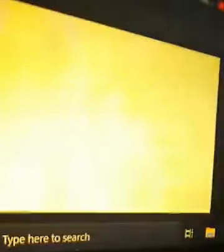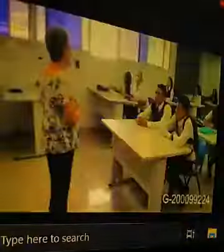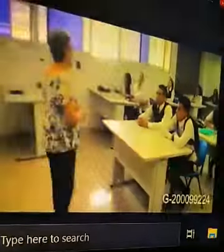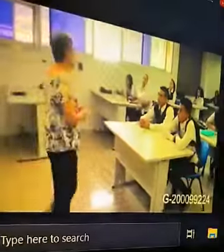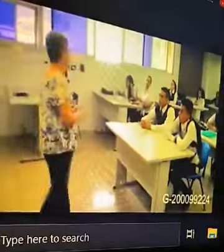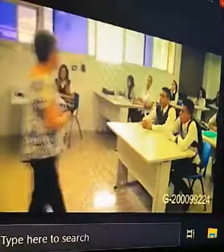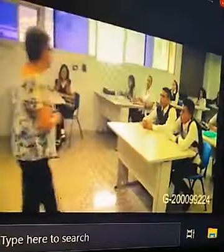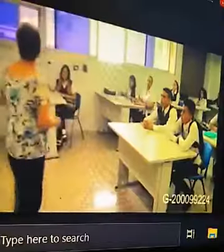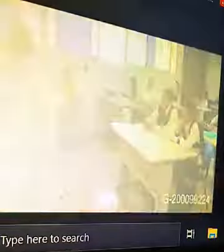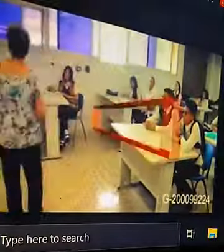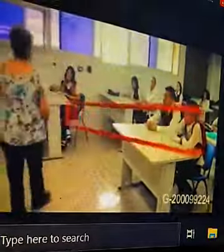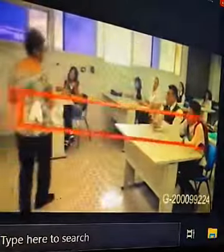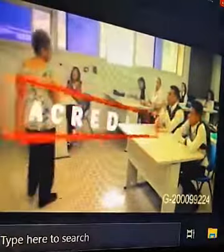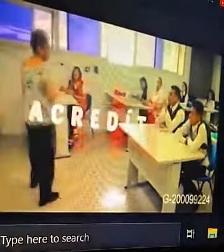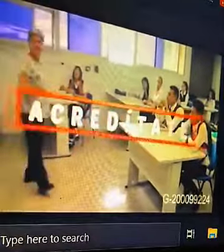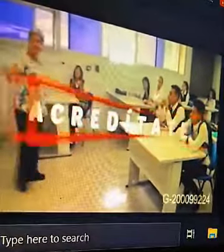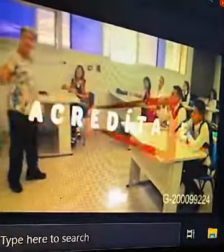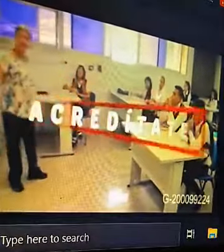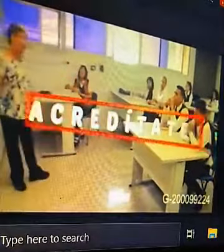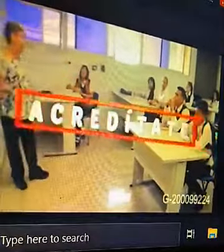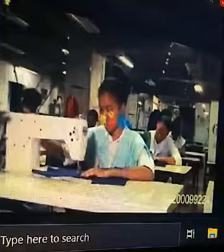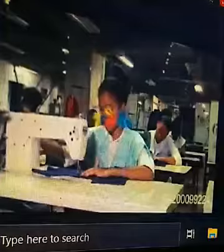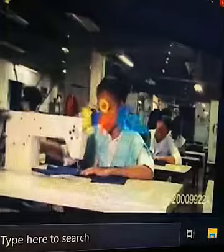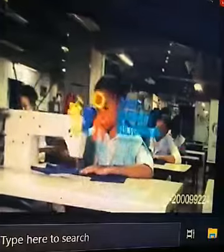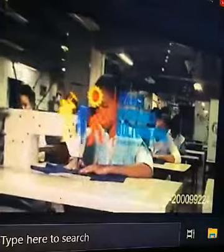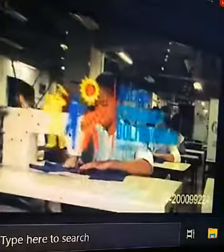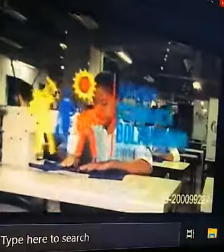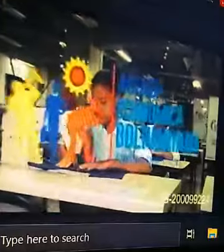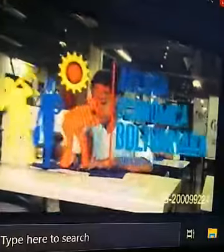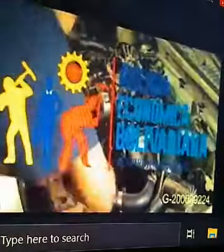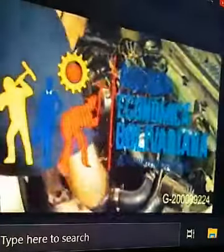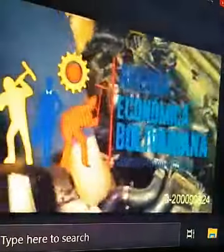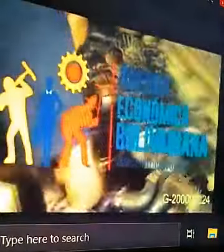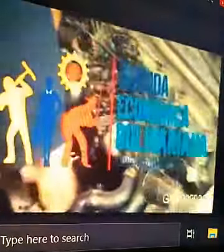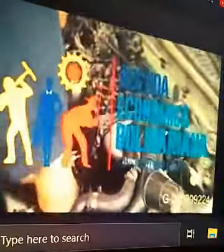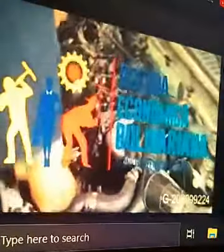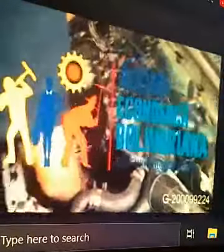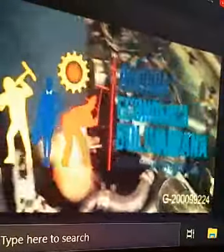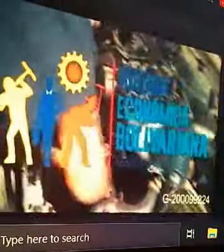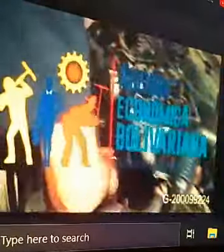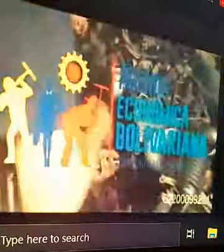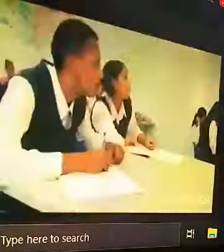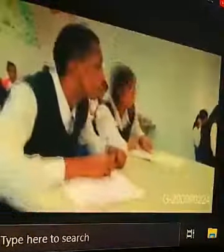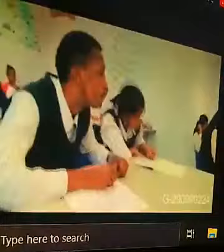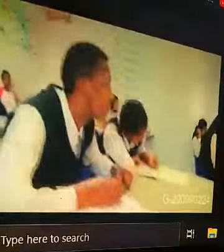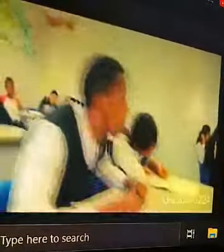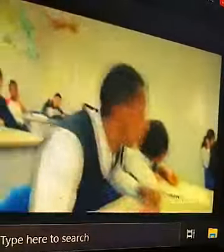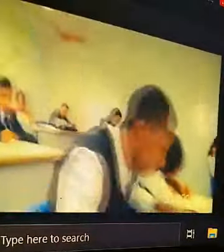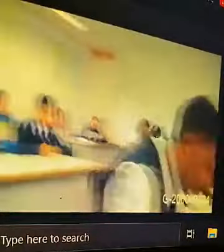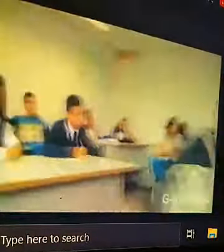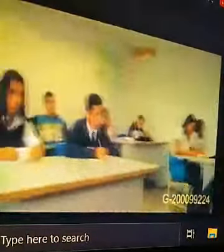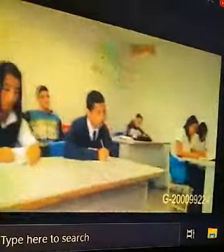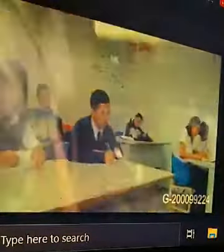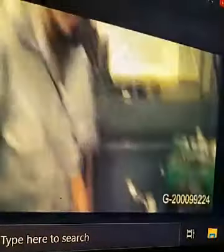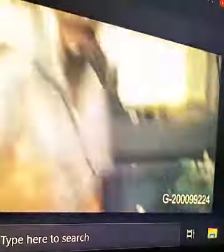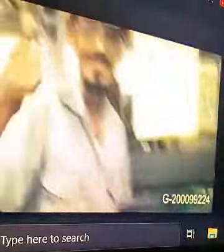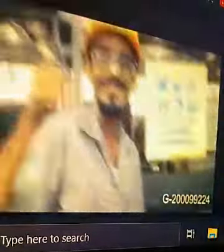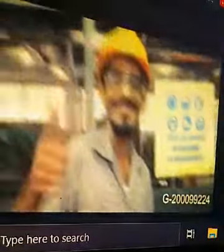saberes en los diferentes programas de formación técnico-profesional, todos vinculados a los motores de la agenda económica bolivariana. INSES, Formación